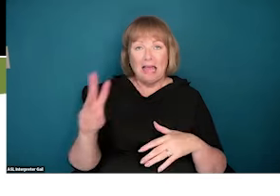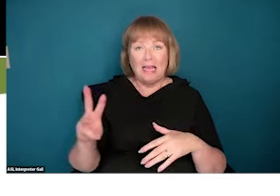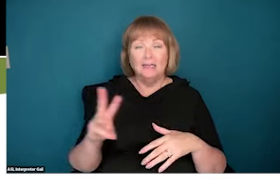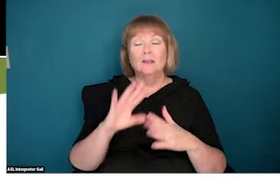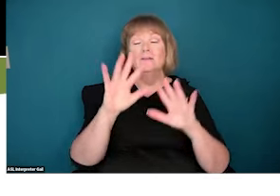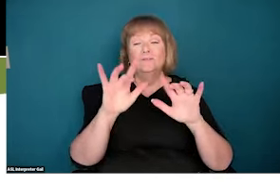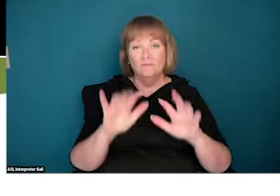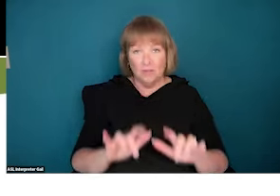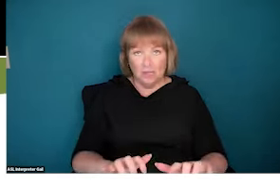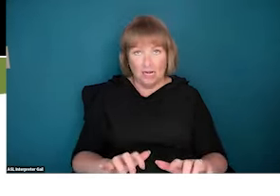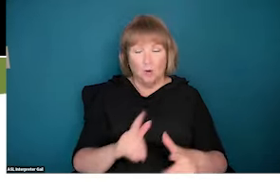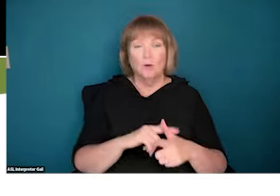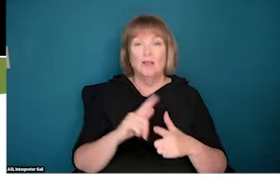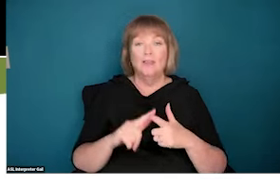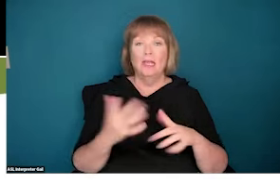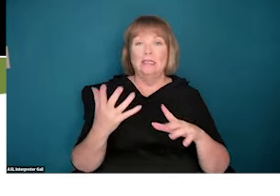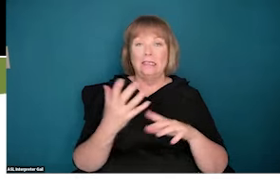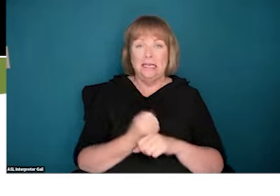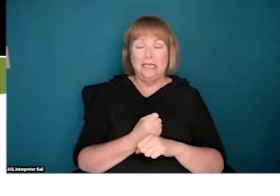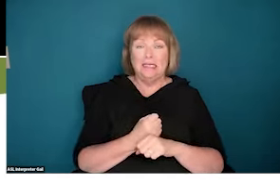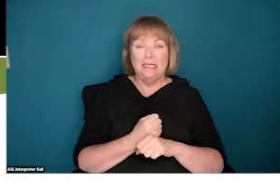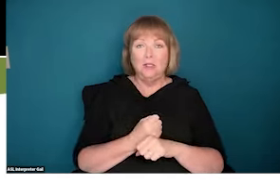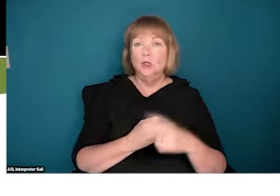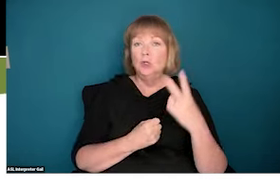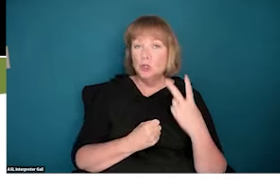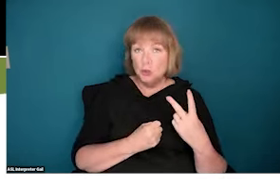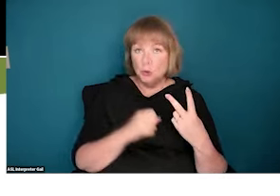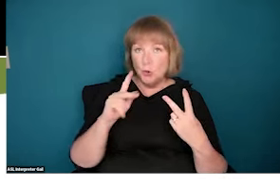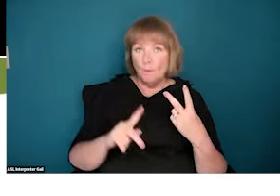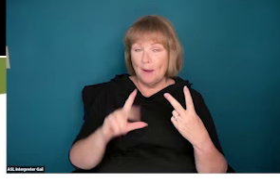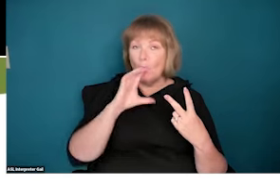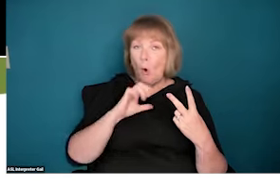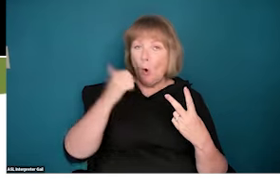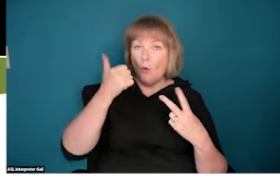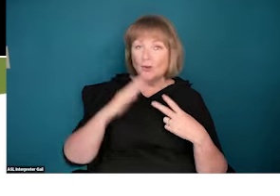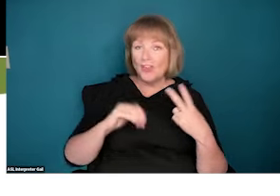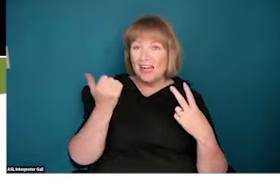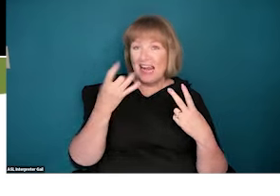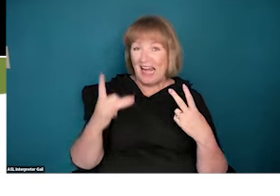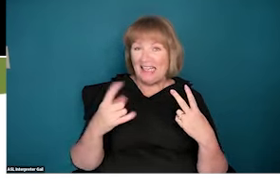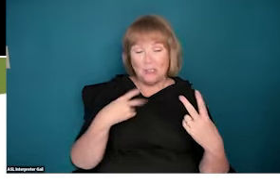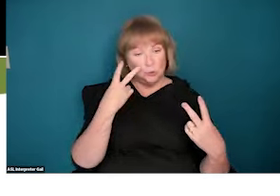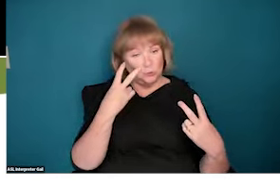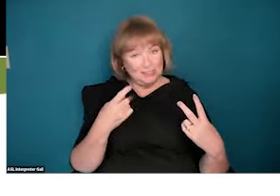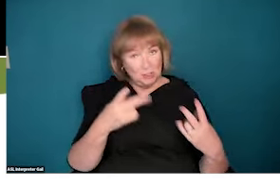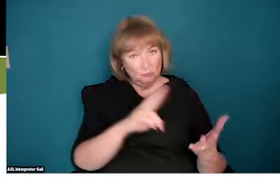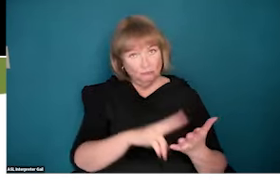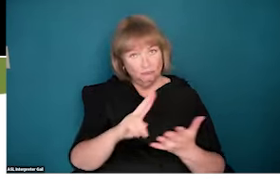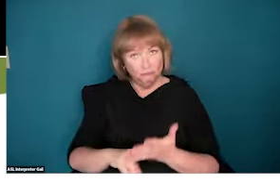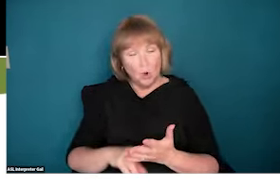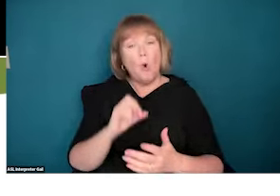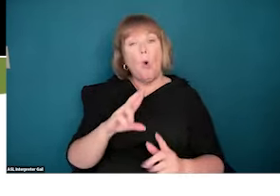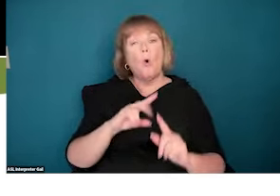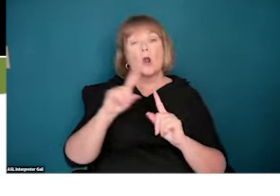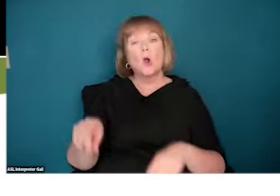completamente gratis, están allí en el internet en línea. Todo lo que se tiene que hacer es llenarla. Dos personas